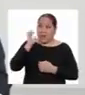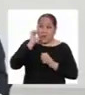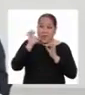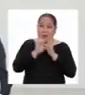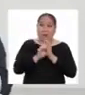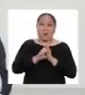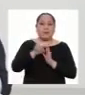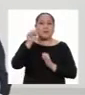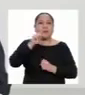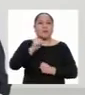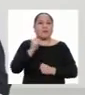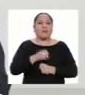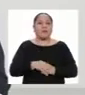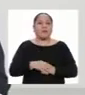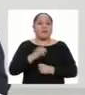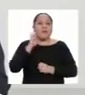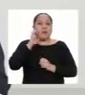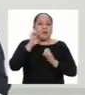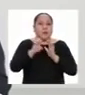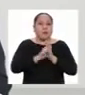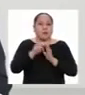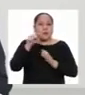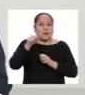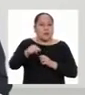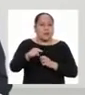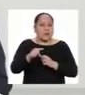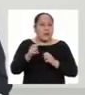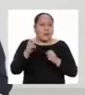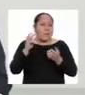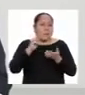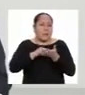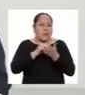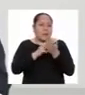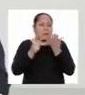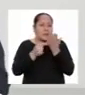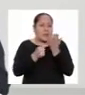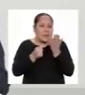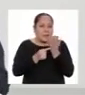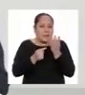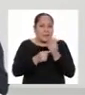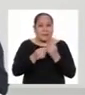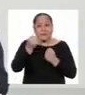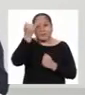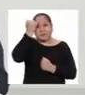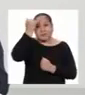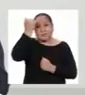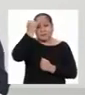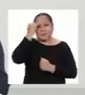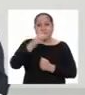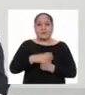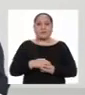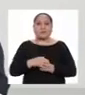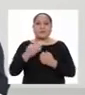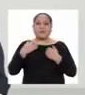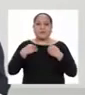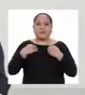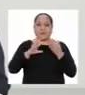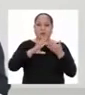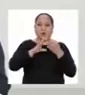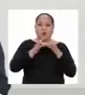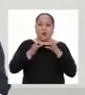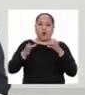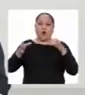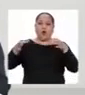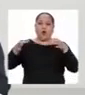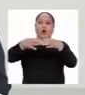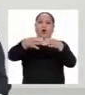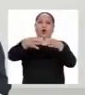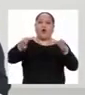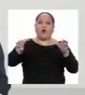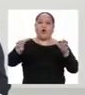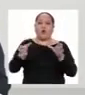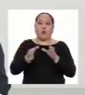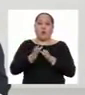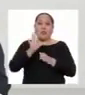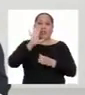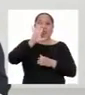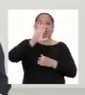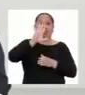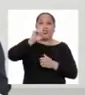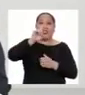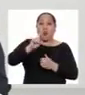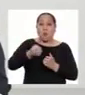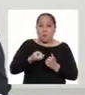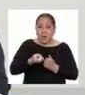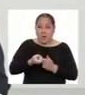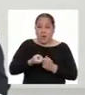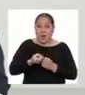Sí, esa definición es un poco más técnica. Imaginen que tenemos una población de 5.000 establecimientos